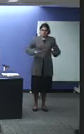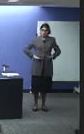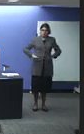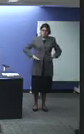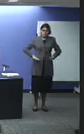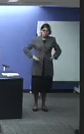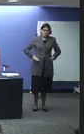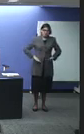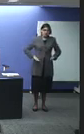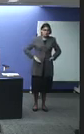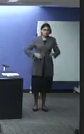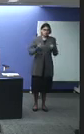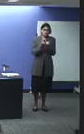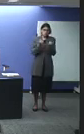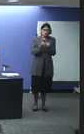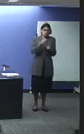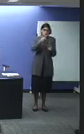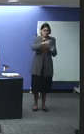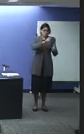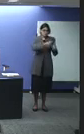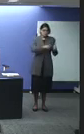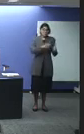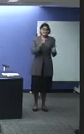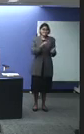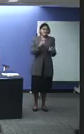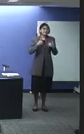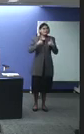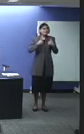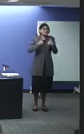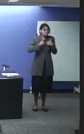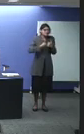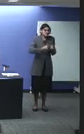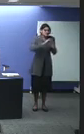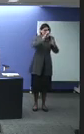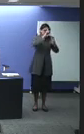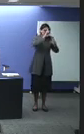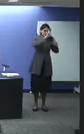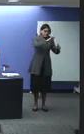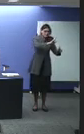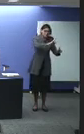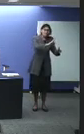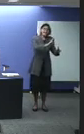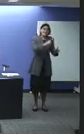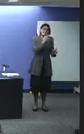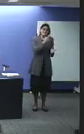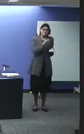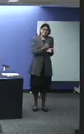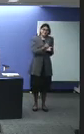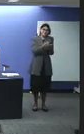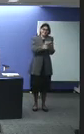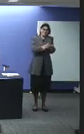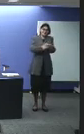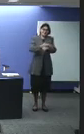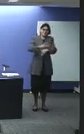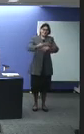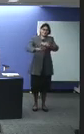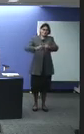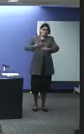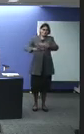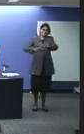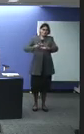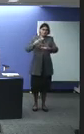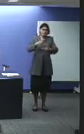las posibilidades de la condición del niño eran un factor crucial en la manera en que esta familia se iba a desarrollar en